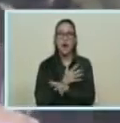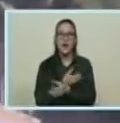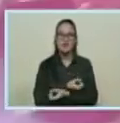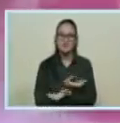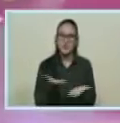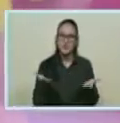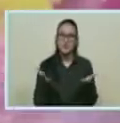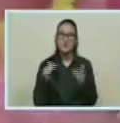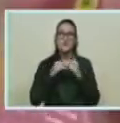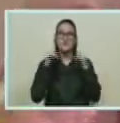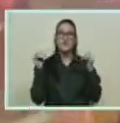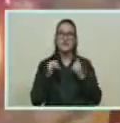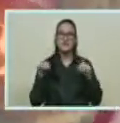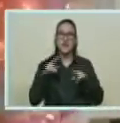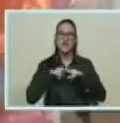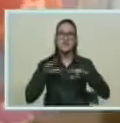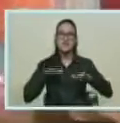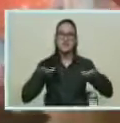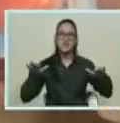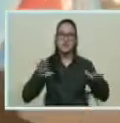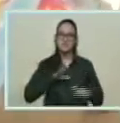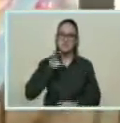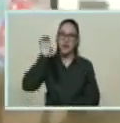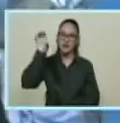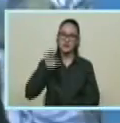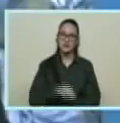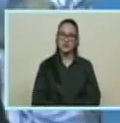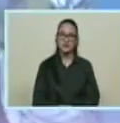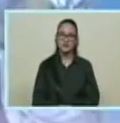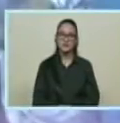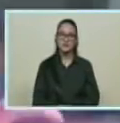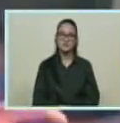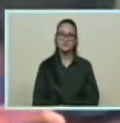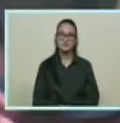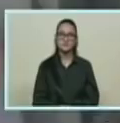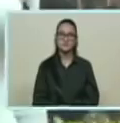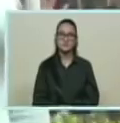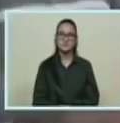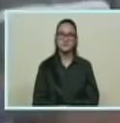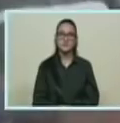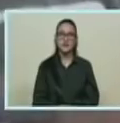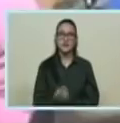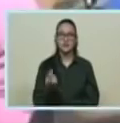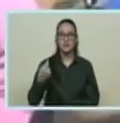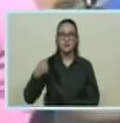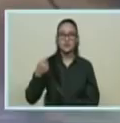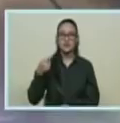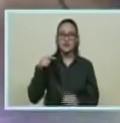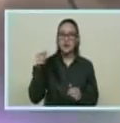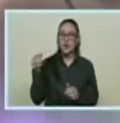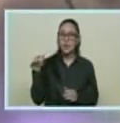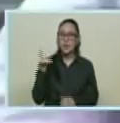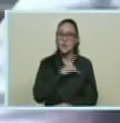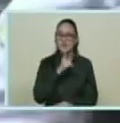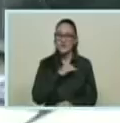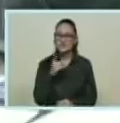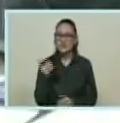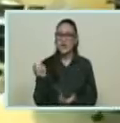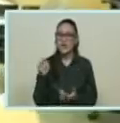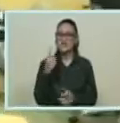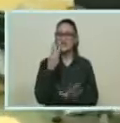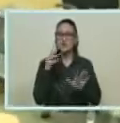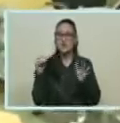de felicidad a niños y niñas de la patria. El ingreso de 180 mil jóvenes a las universidades del